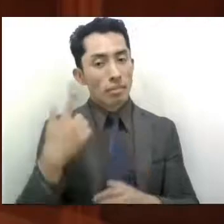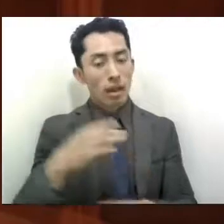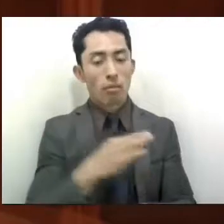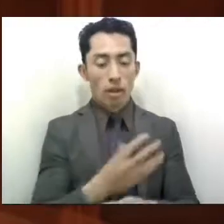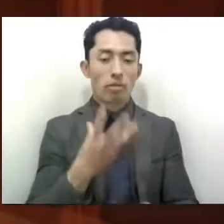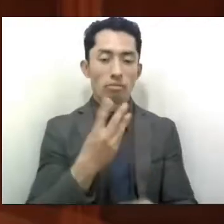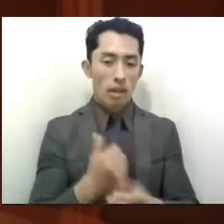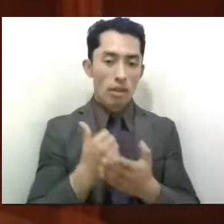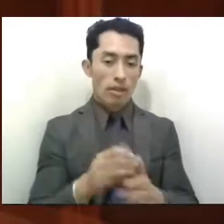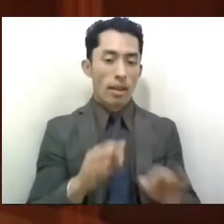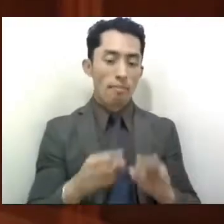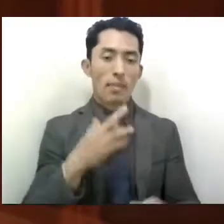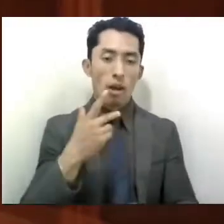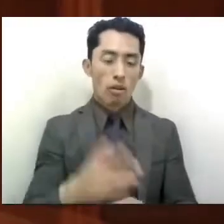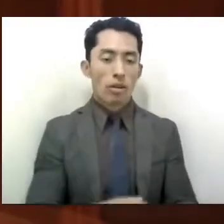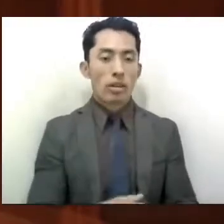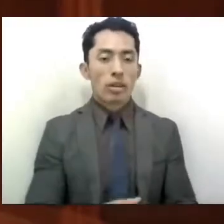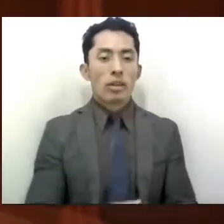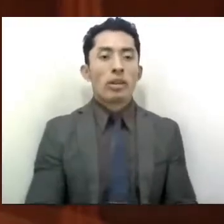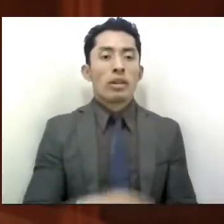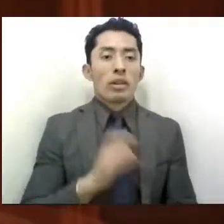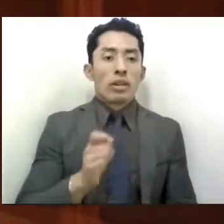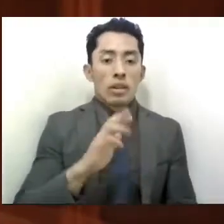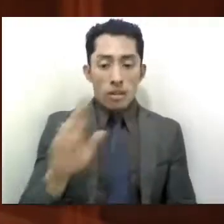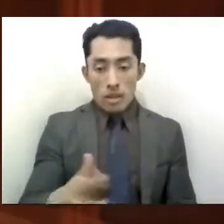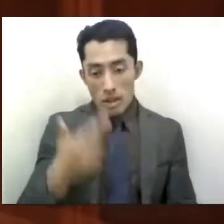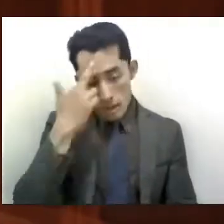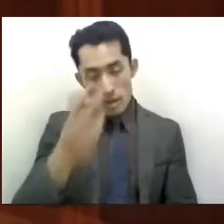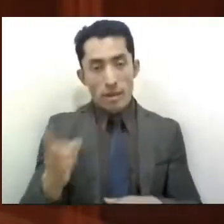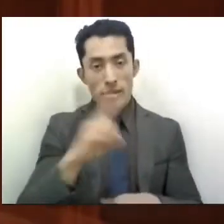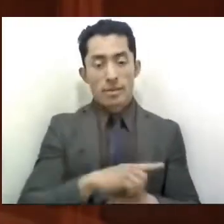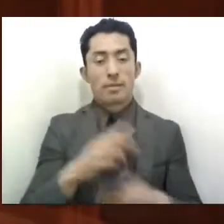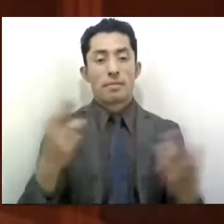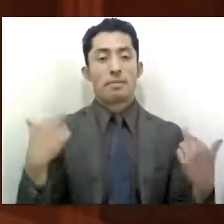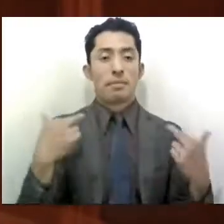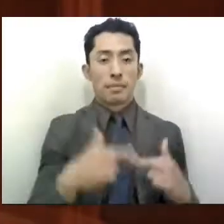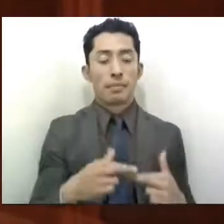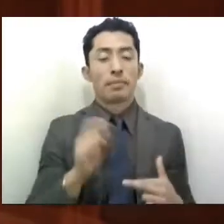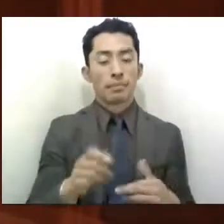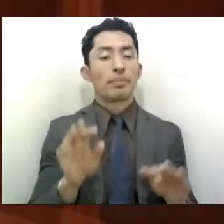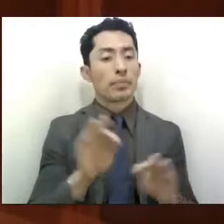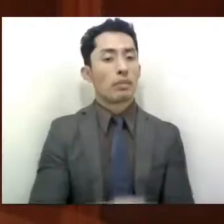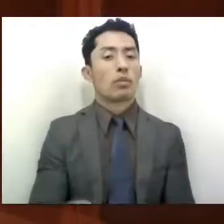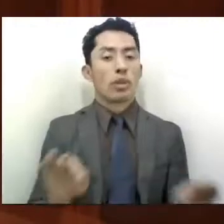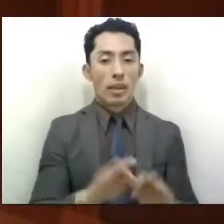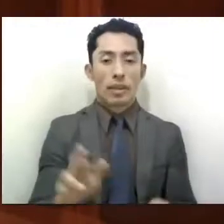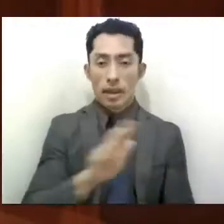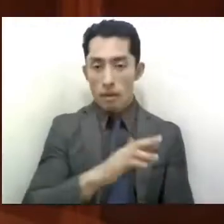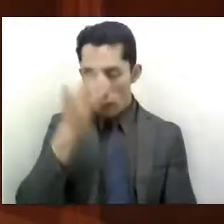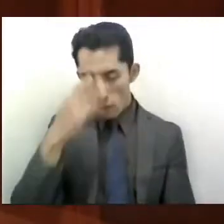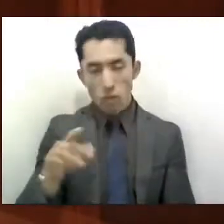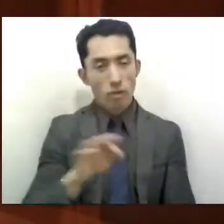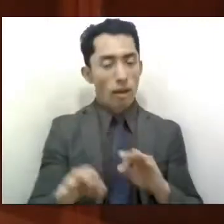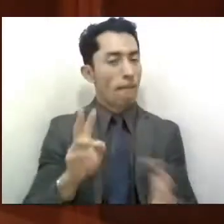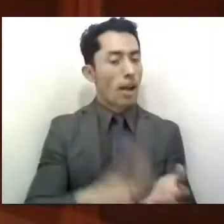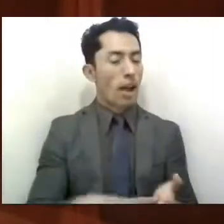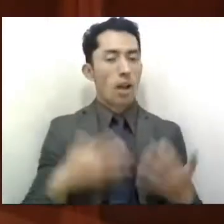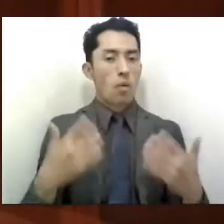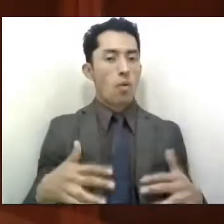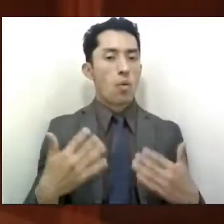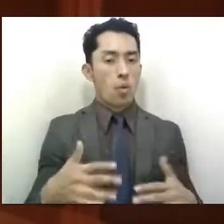el marco de la celebración del Día del Maestro, es importante reconocer su noble papel en la sociedad mexicana, la